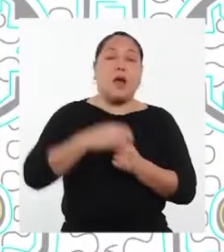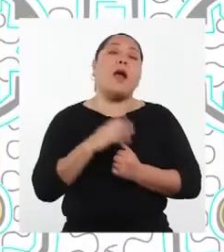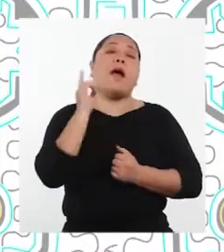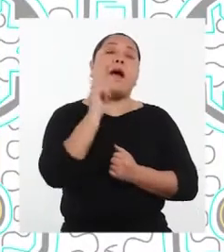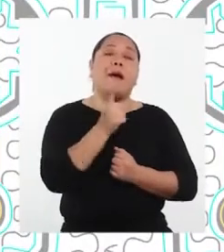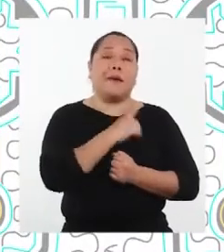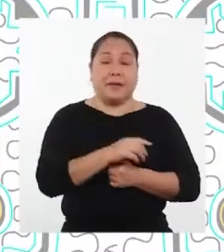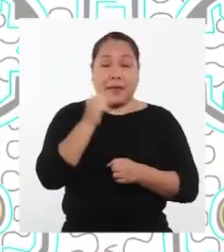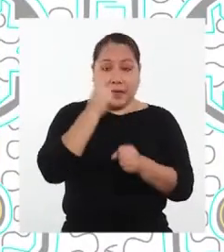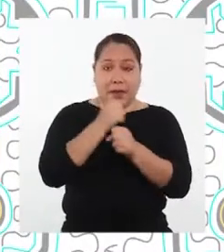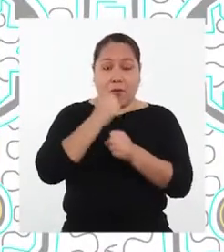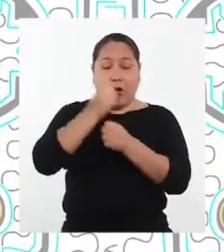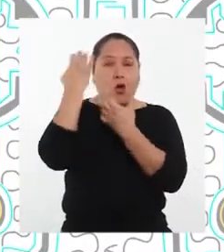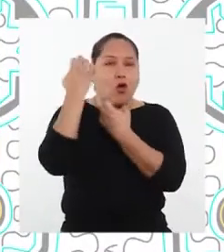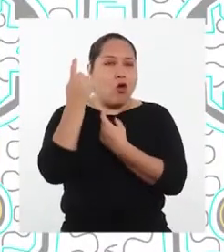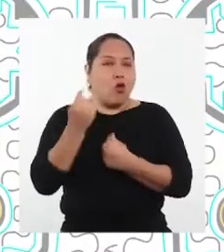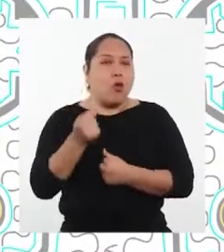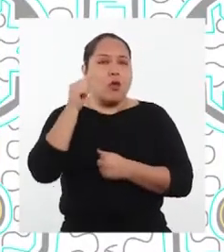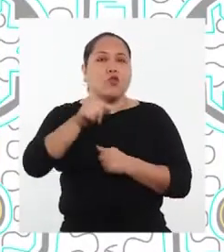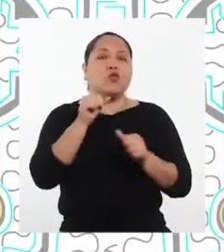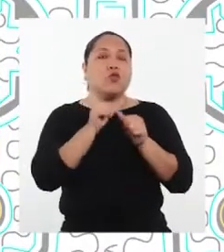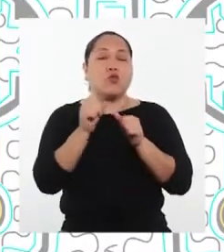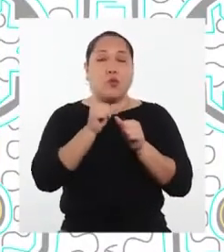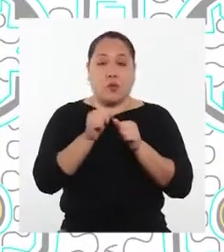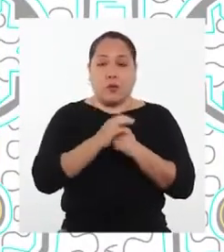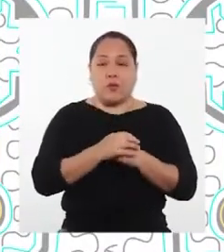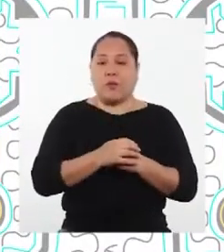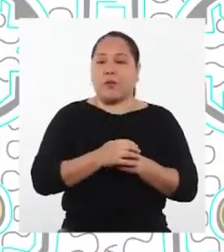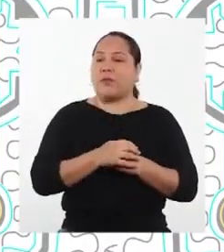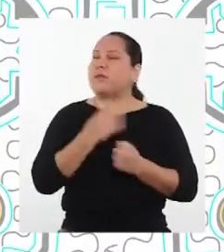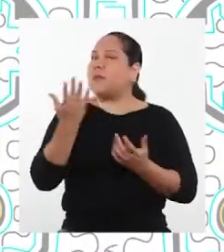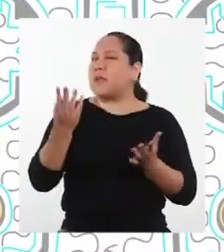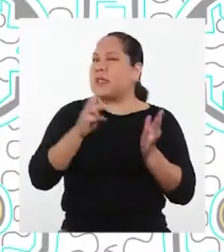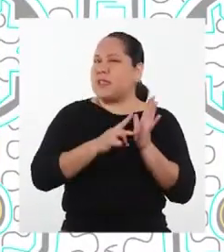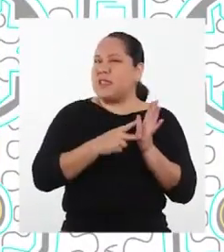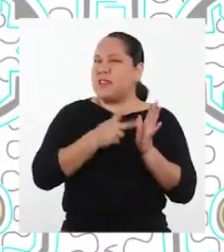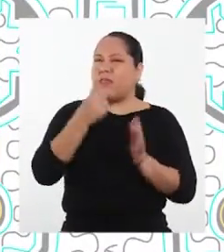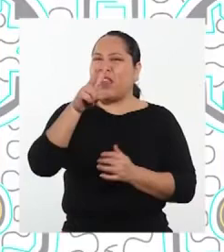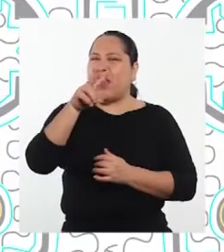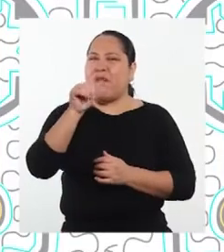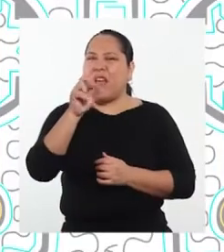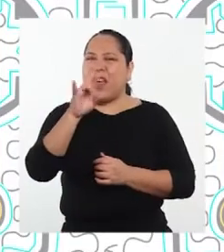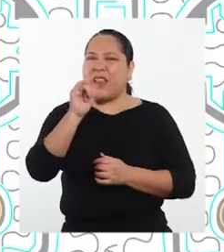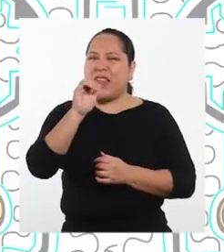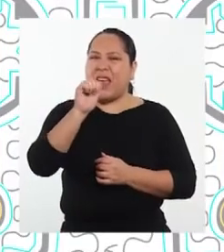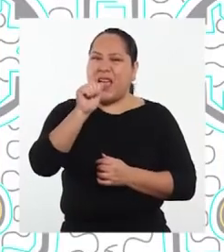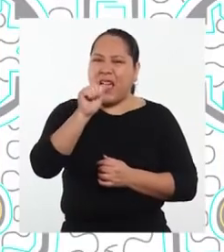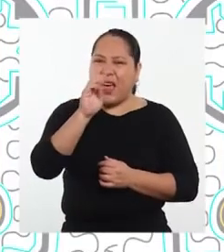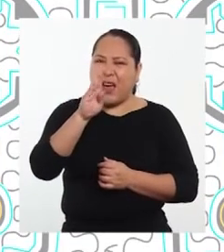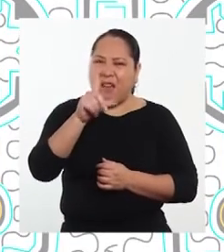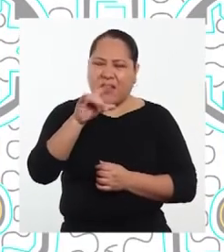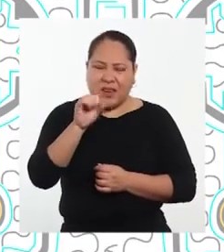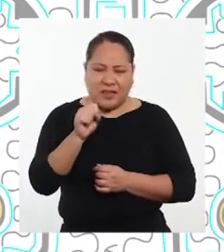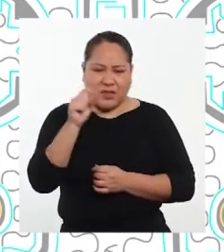la actividad económica será nuestra variable en este caso. ¿Y qué son exactamente las variables?